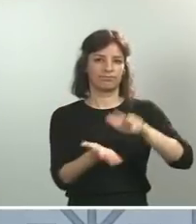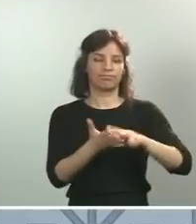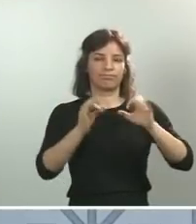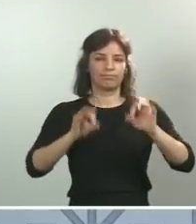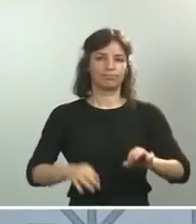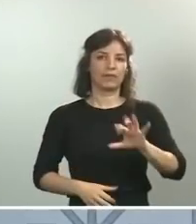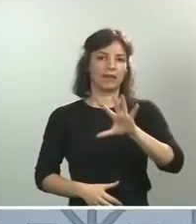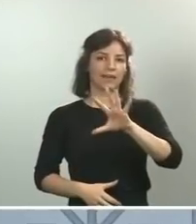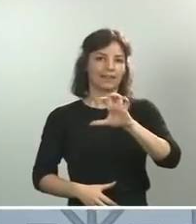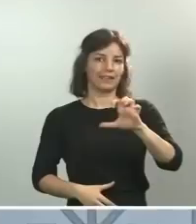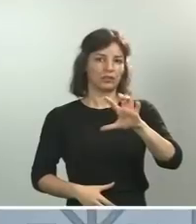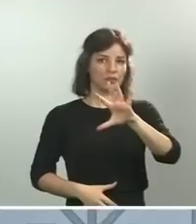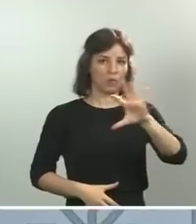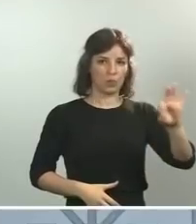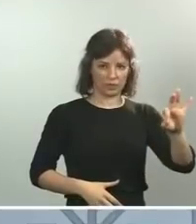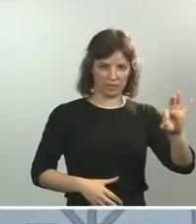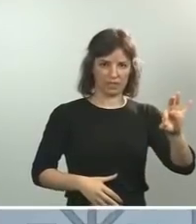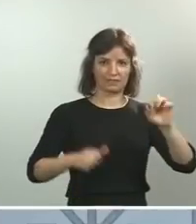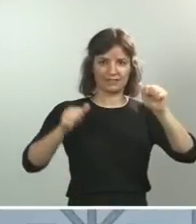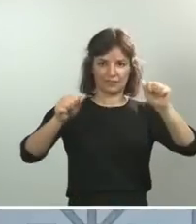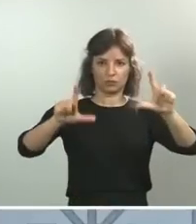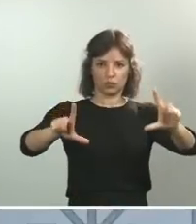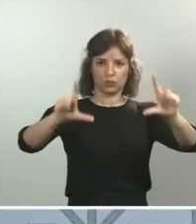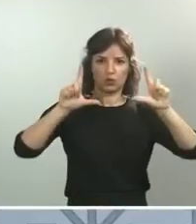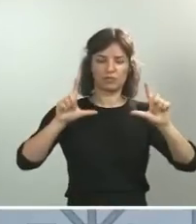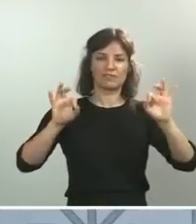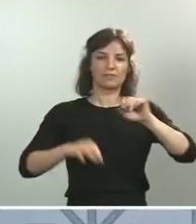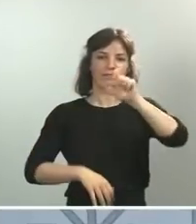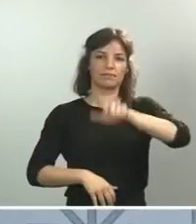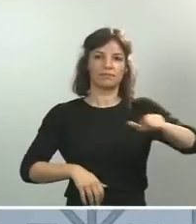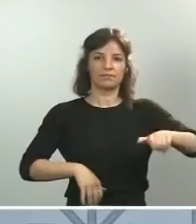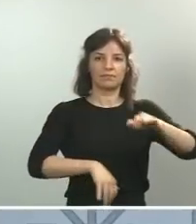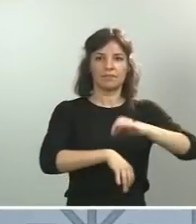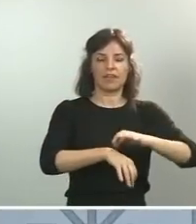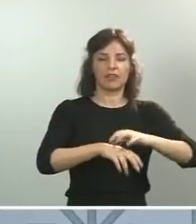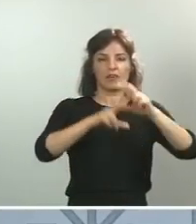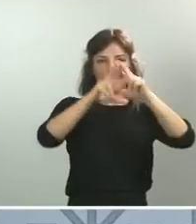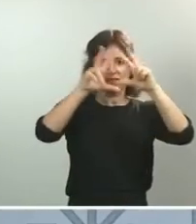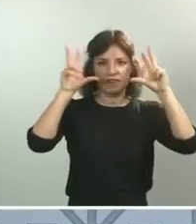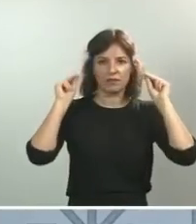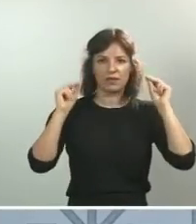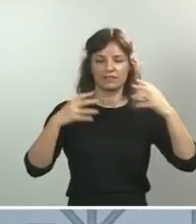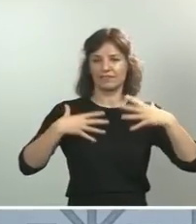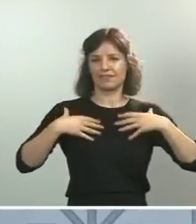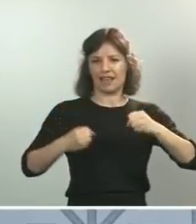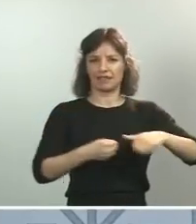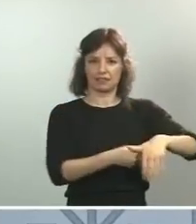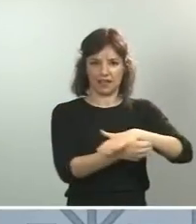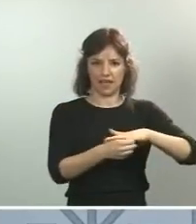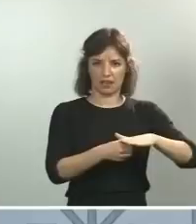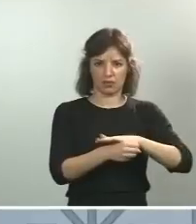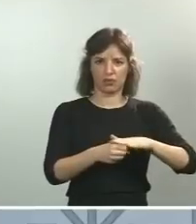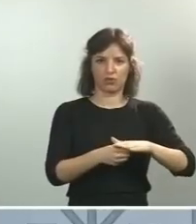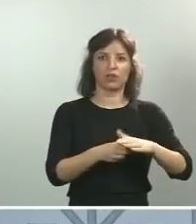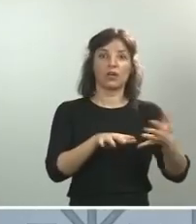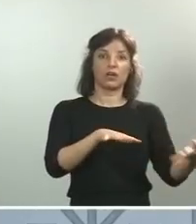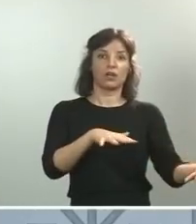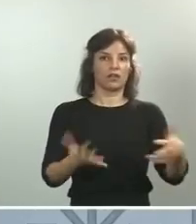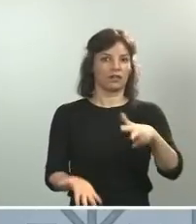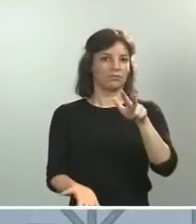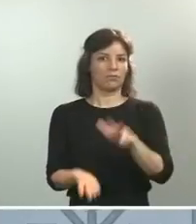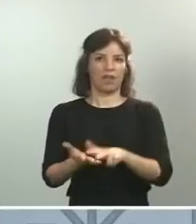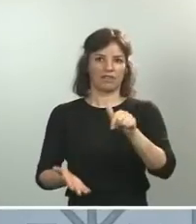de personal médico de enfermería e sanitario, que inmediatamente quedan, por tanto, a